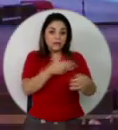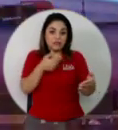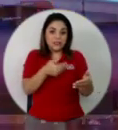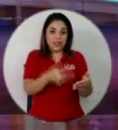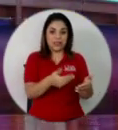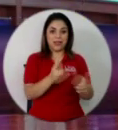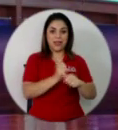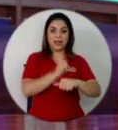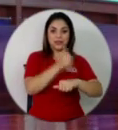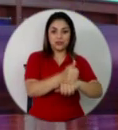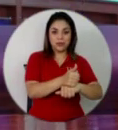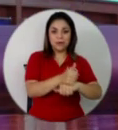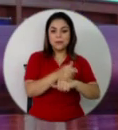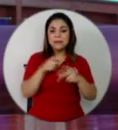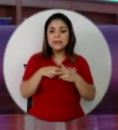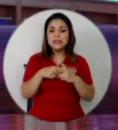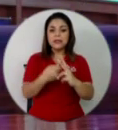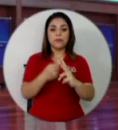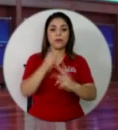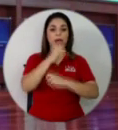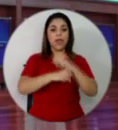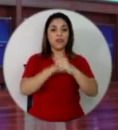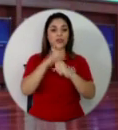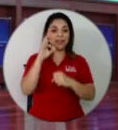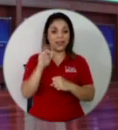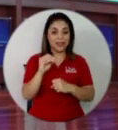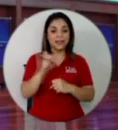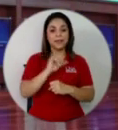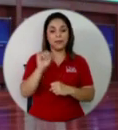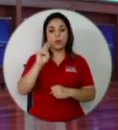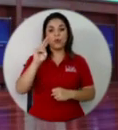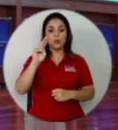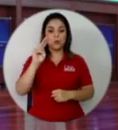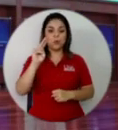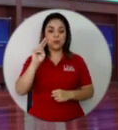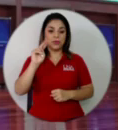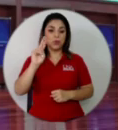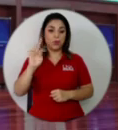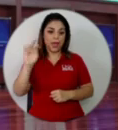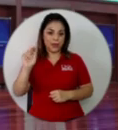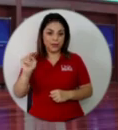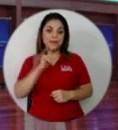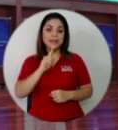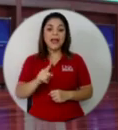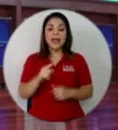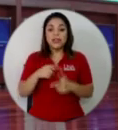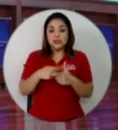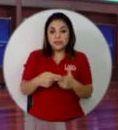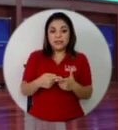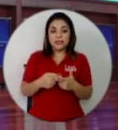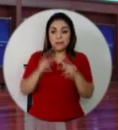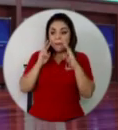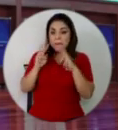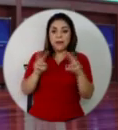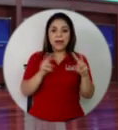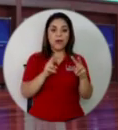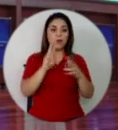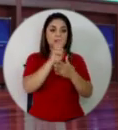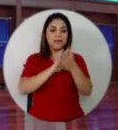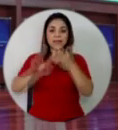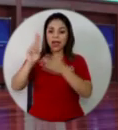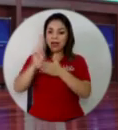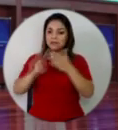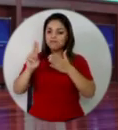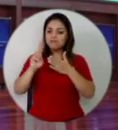creación, en esos principios de los años 70. Y eso es lo que da lugar a que las universidades vean la necesidad